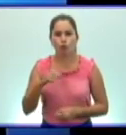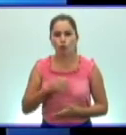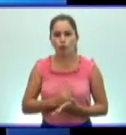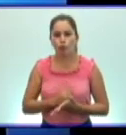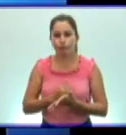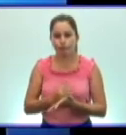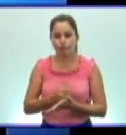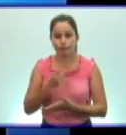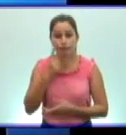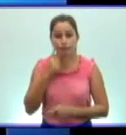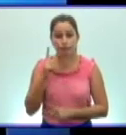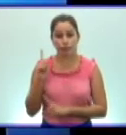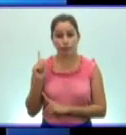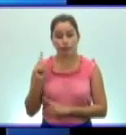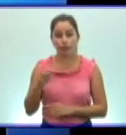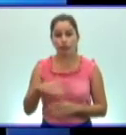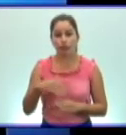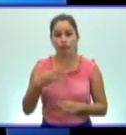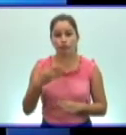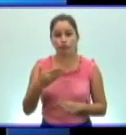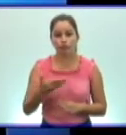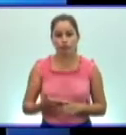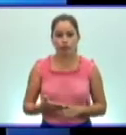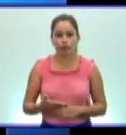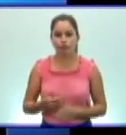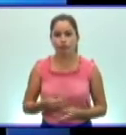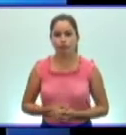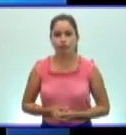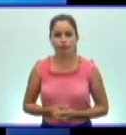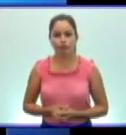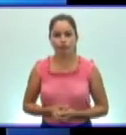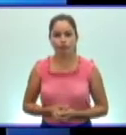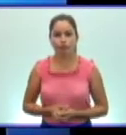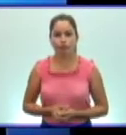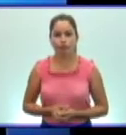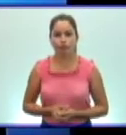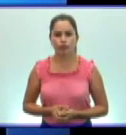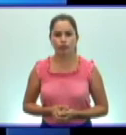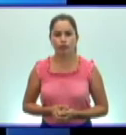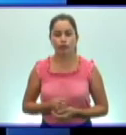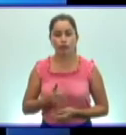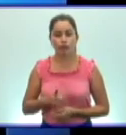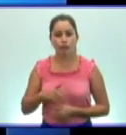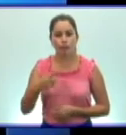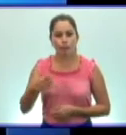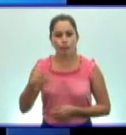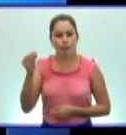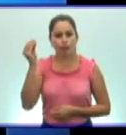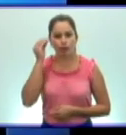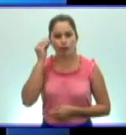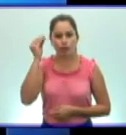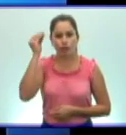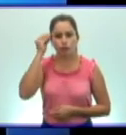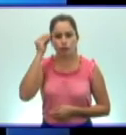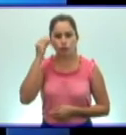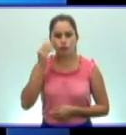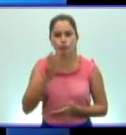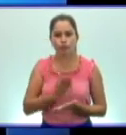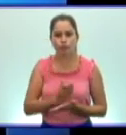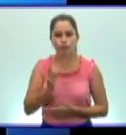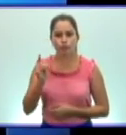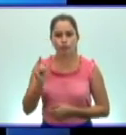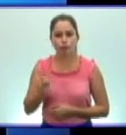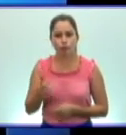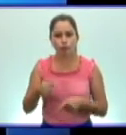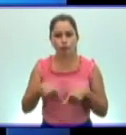y posteriormente, pues bueno, en la medida que se vayan adquiriendo habilidades, pues los alumnos y por supuesto junto